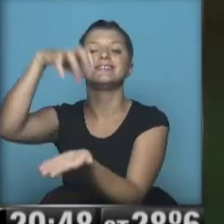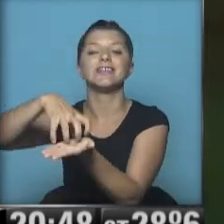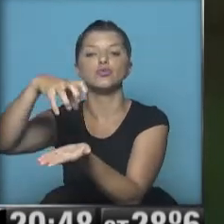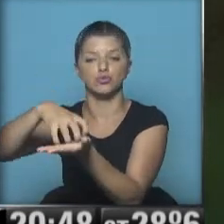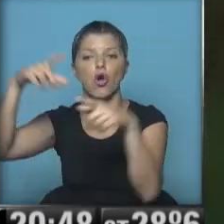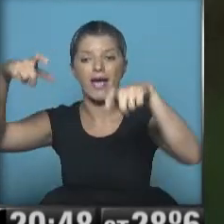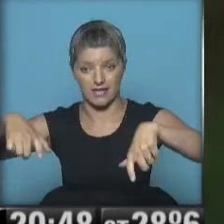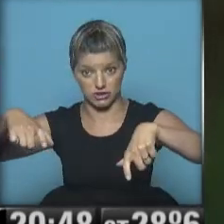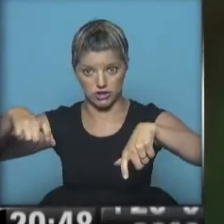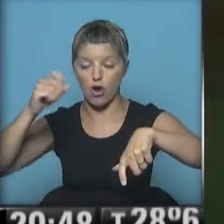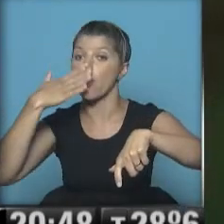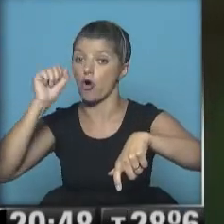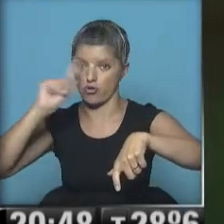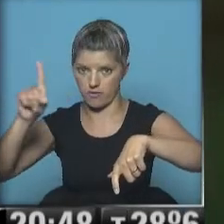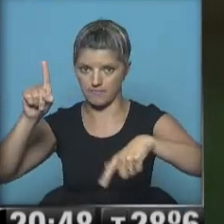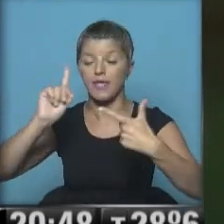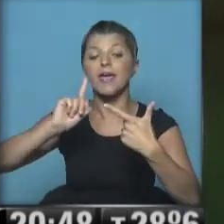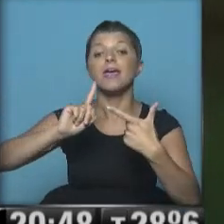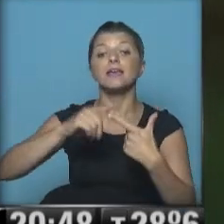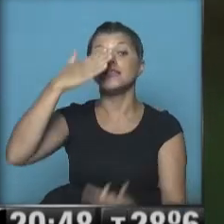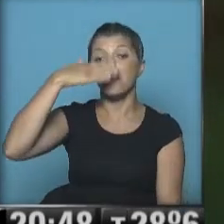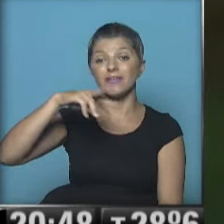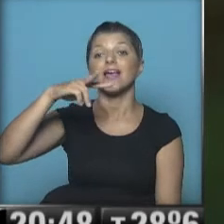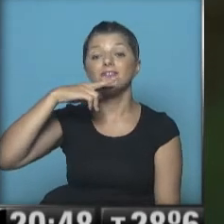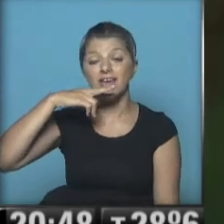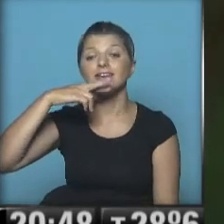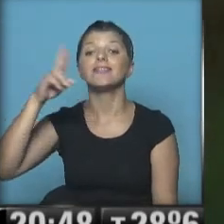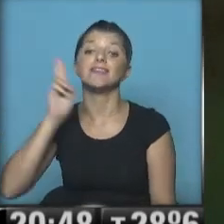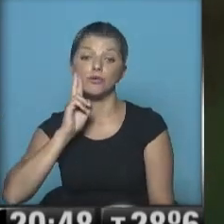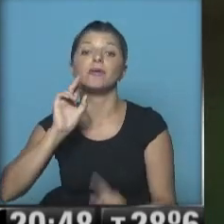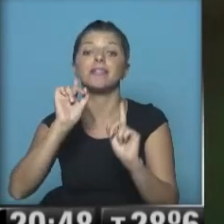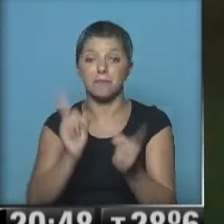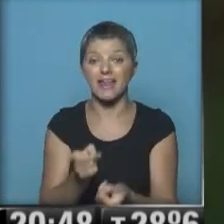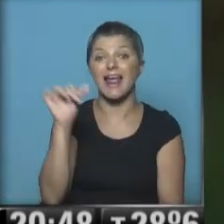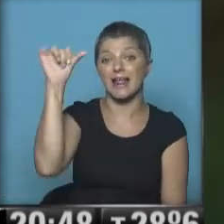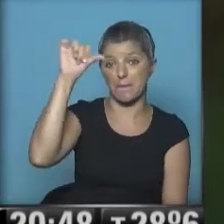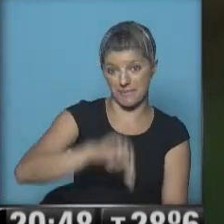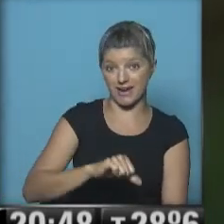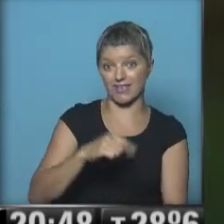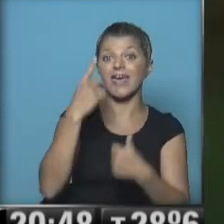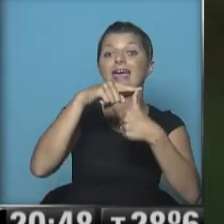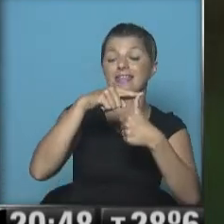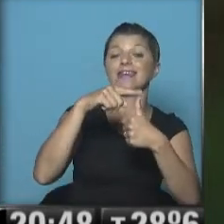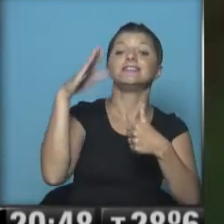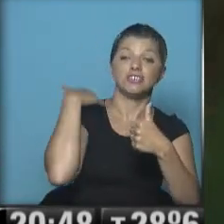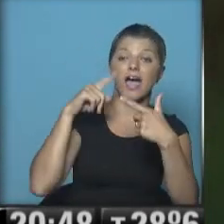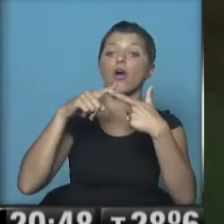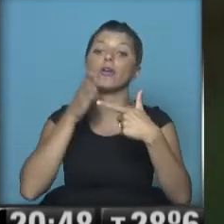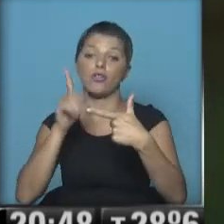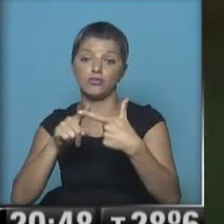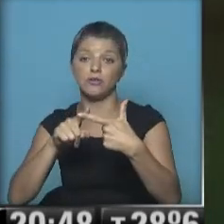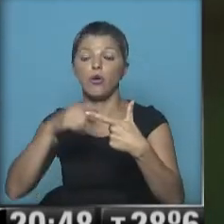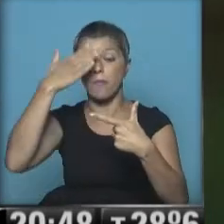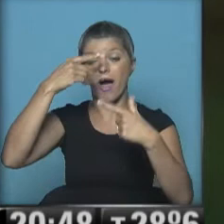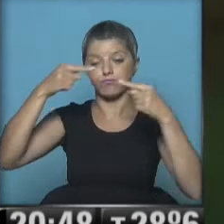Alta Córdoba. Allí, el viernes 19, también el perdedor de aquel partido del jueves frente a